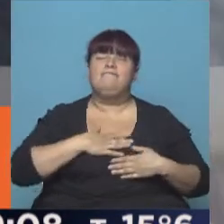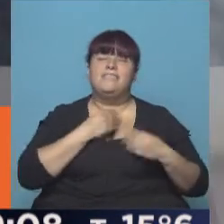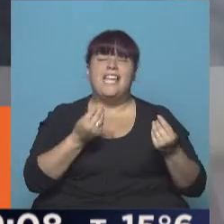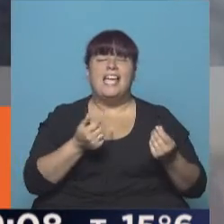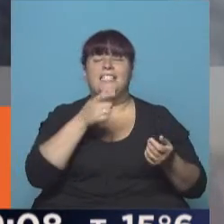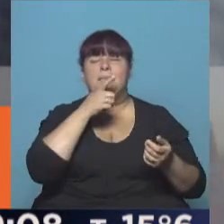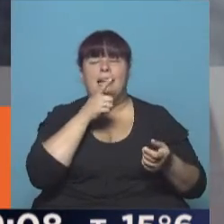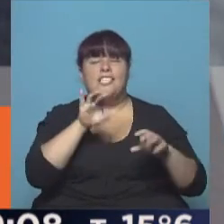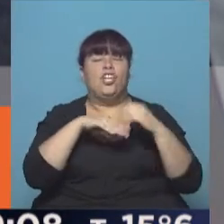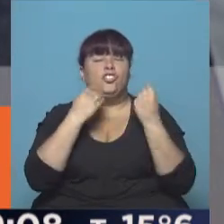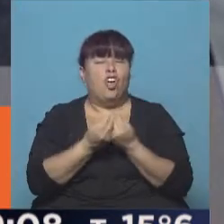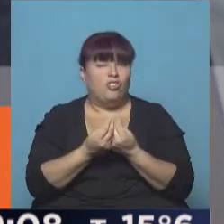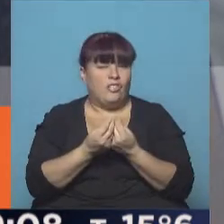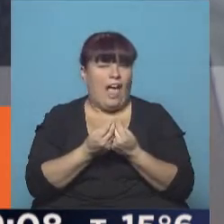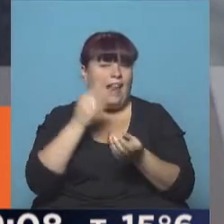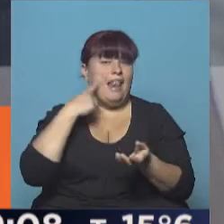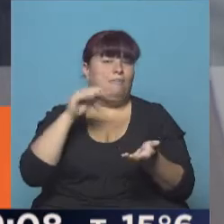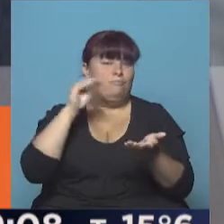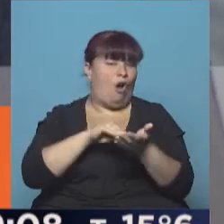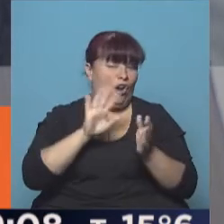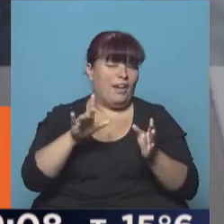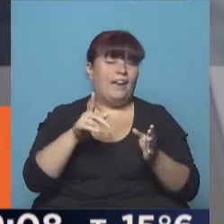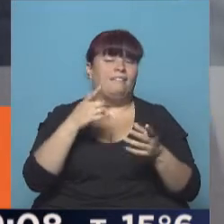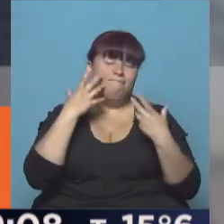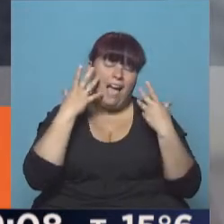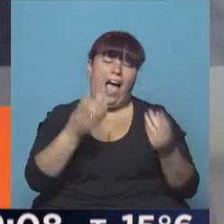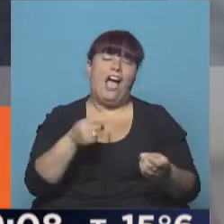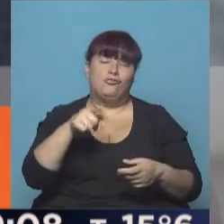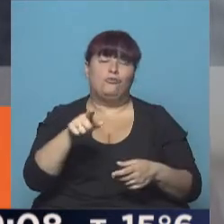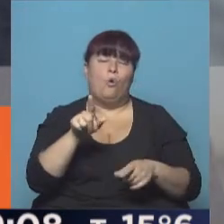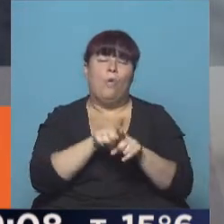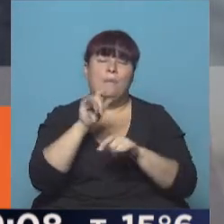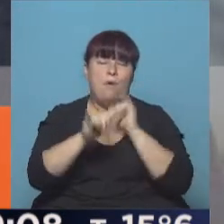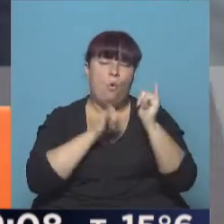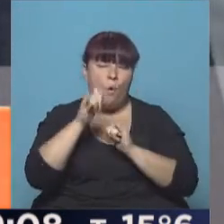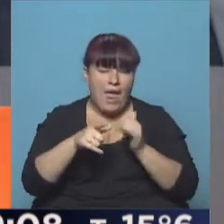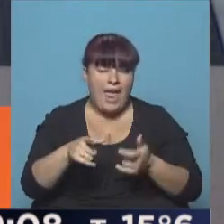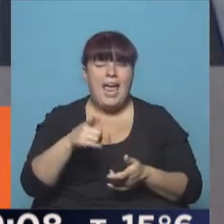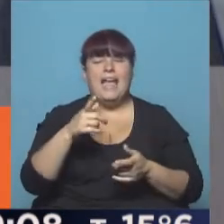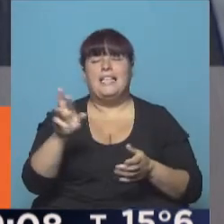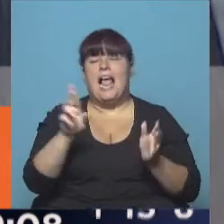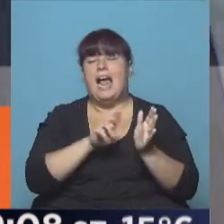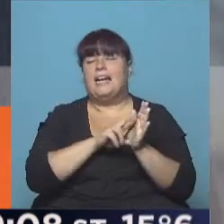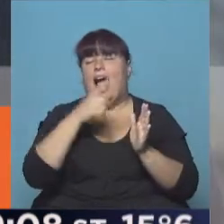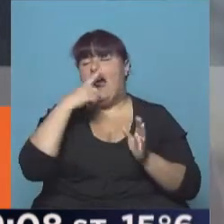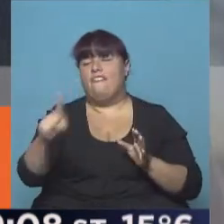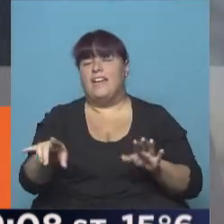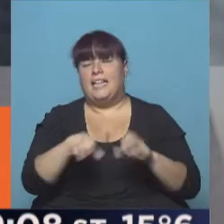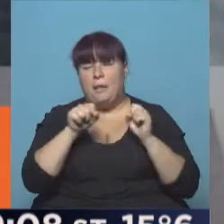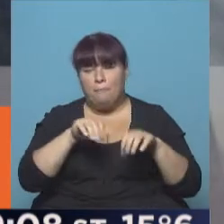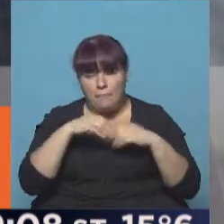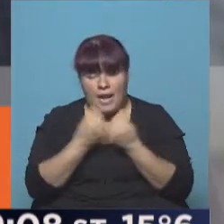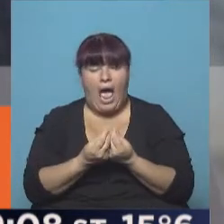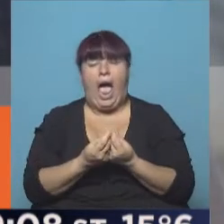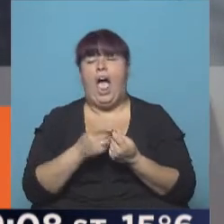de que el resultado estaba puesto contribuyó a esto que contaba el informe, que la resolución fuera tempranera,